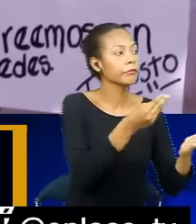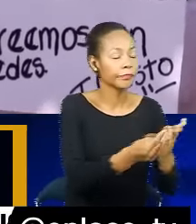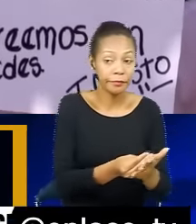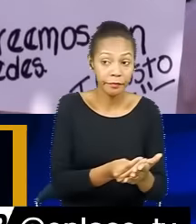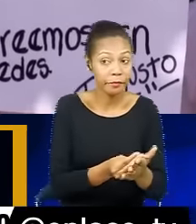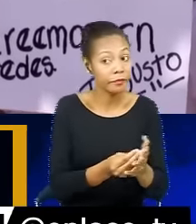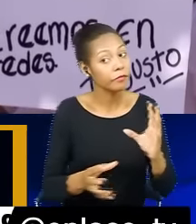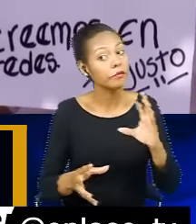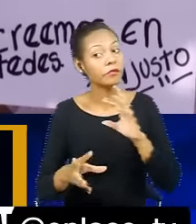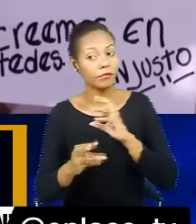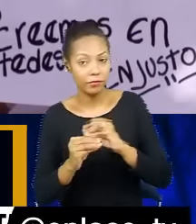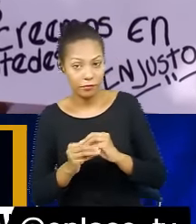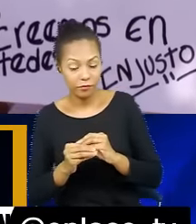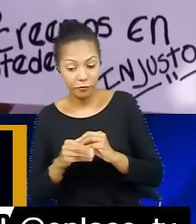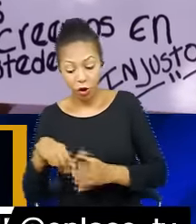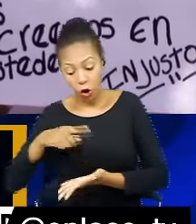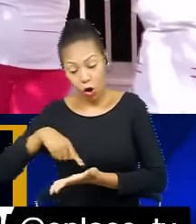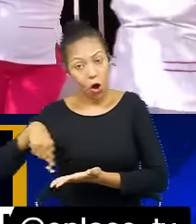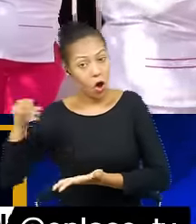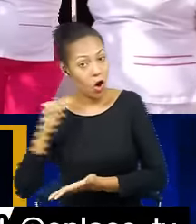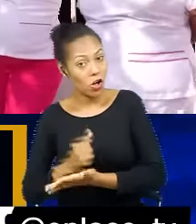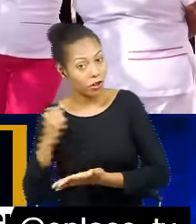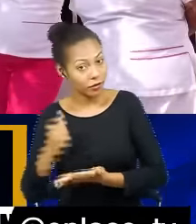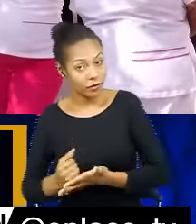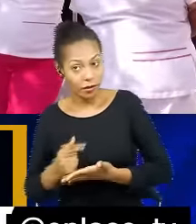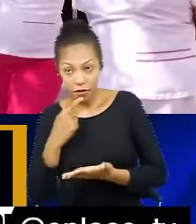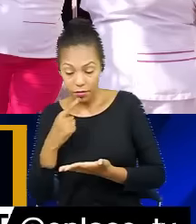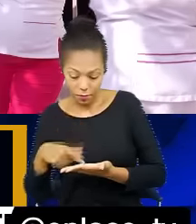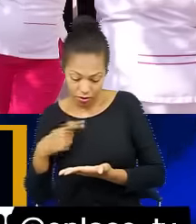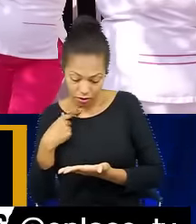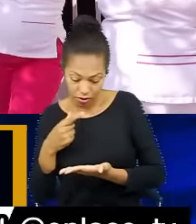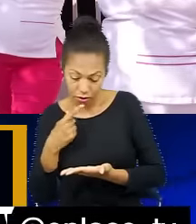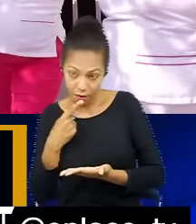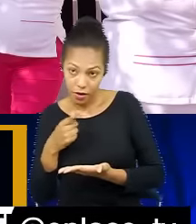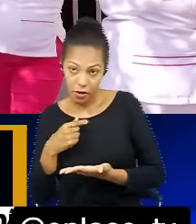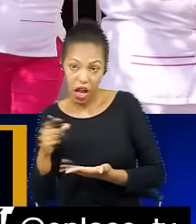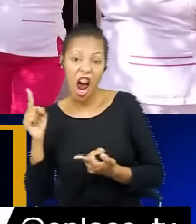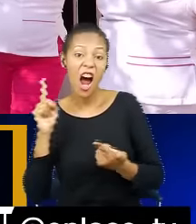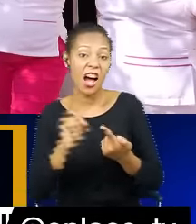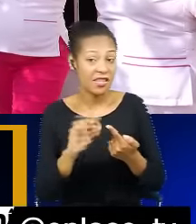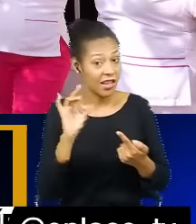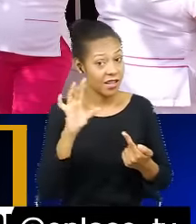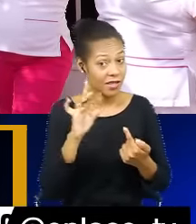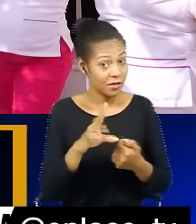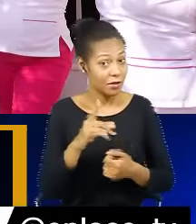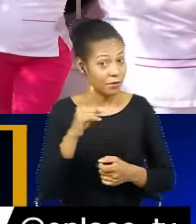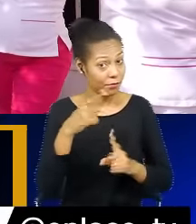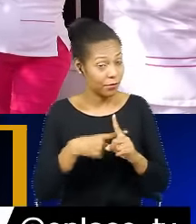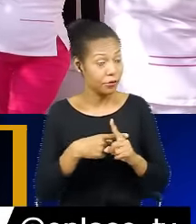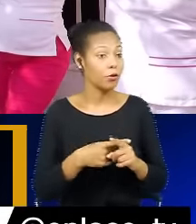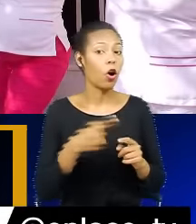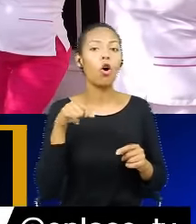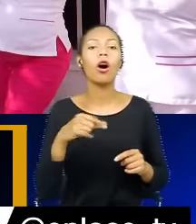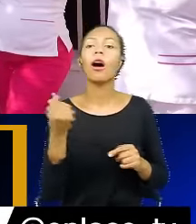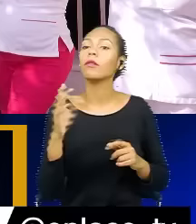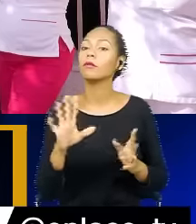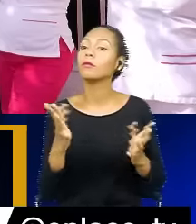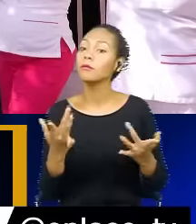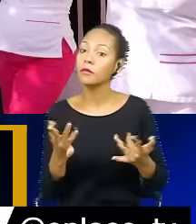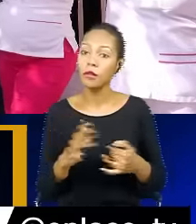nuestro contrato de trabajo tienen ellos, tenemos hasta el 15 de cada mes para hacerles el pago de manera puntual. Hoy estamos a 14,